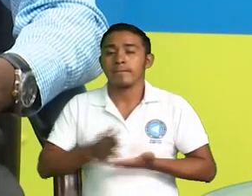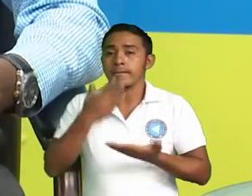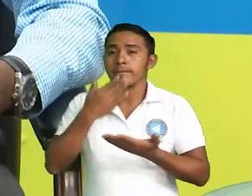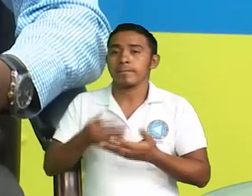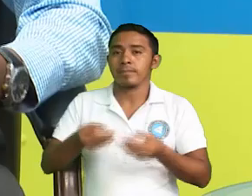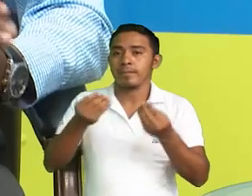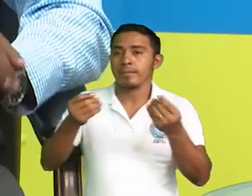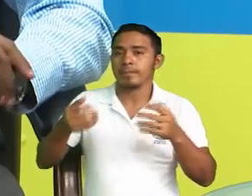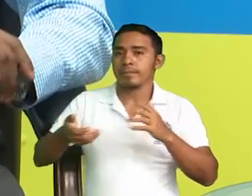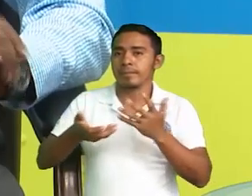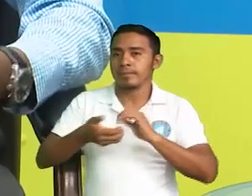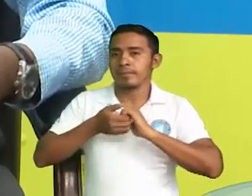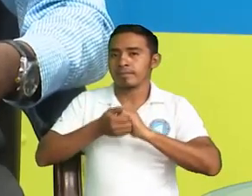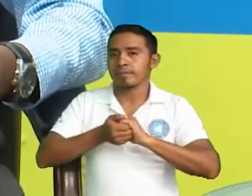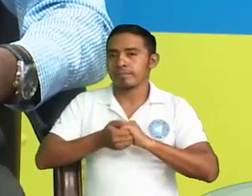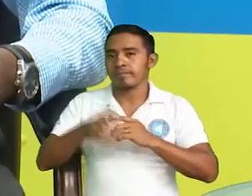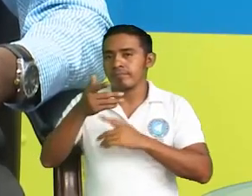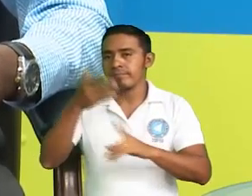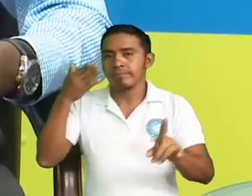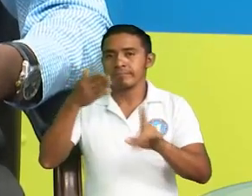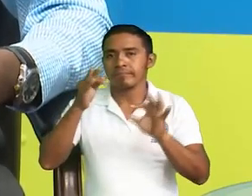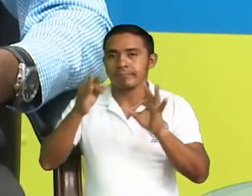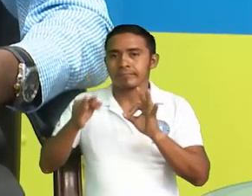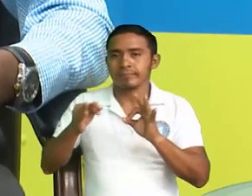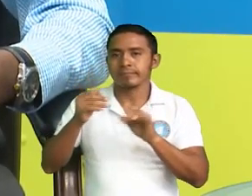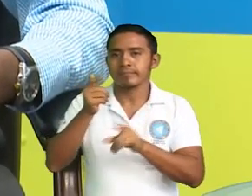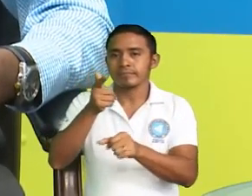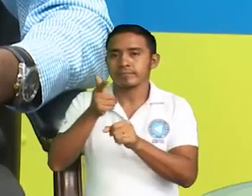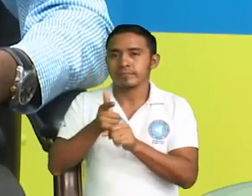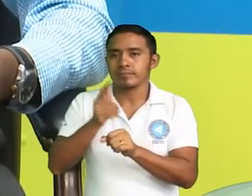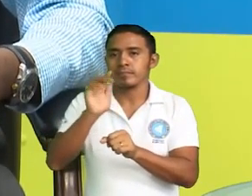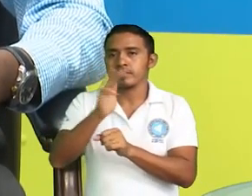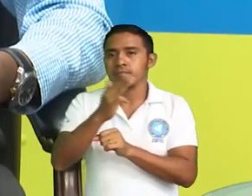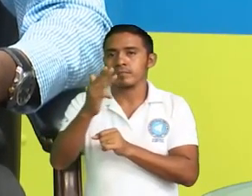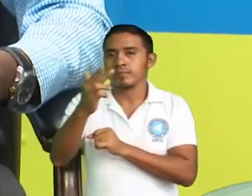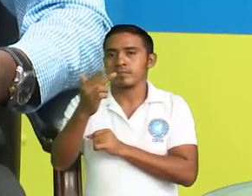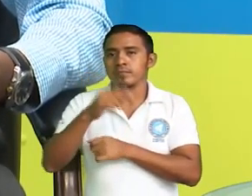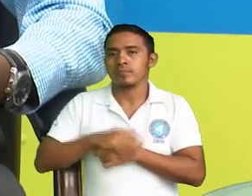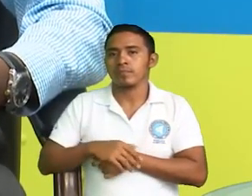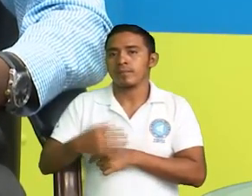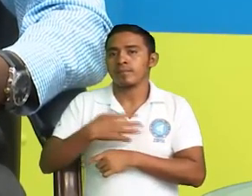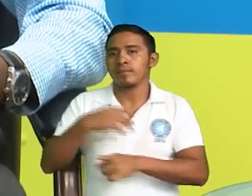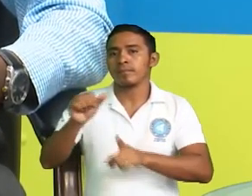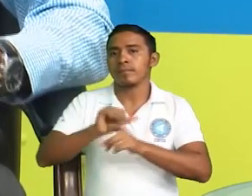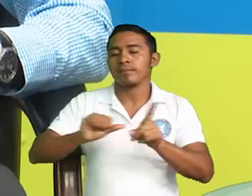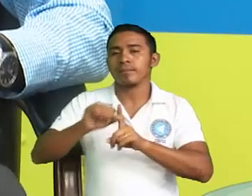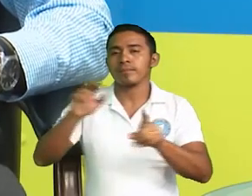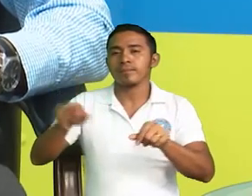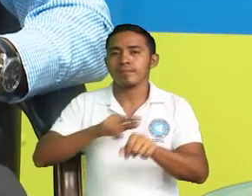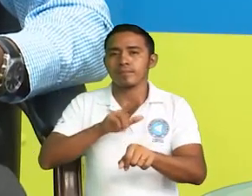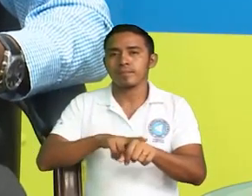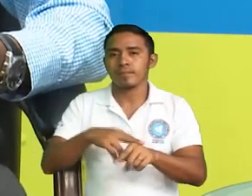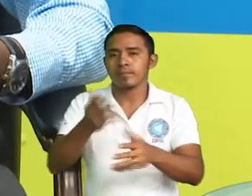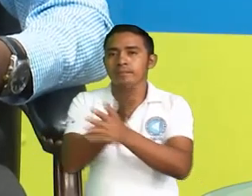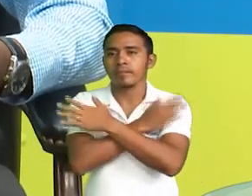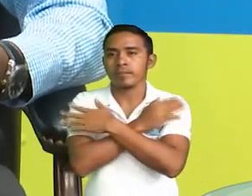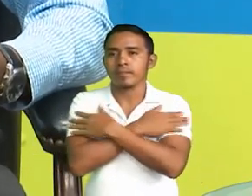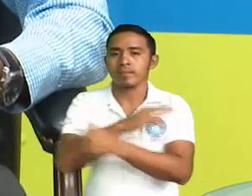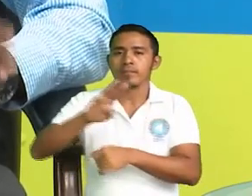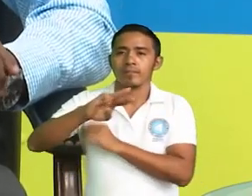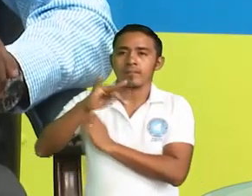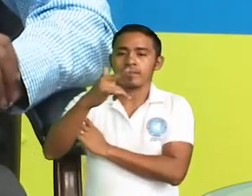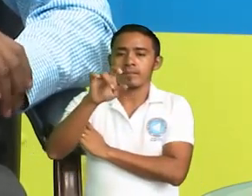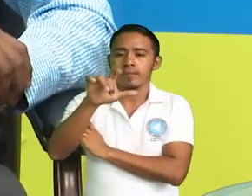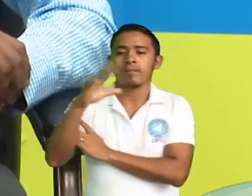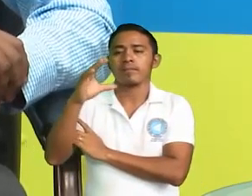Muchas gracias, amigos televidentes, por su fiel sintonía. El canal parlamentario, el canal 98, el canal de la Asamblea Nacional, les saluda a Miguel Carranza Mena